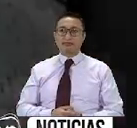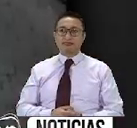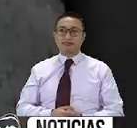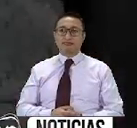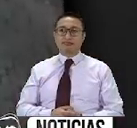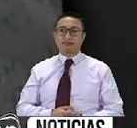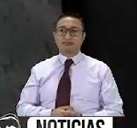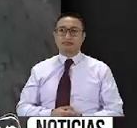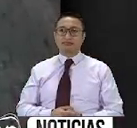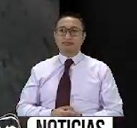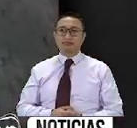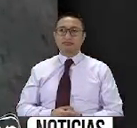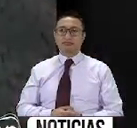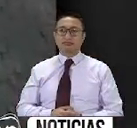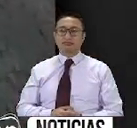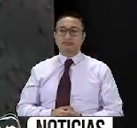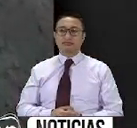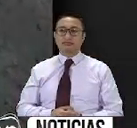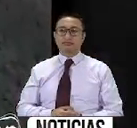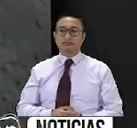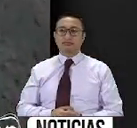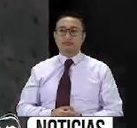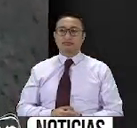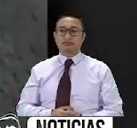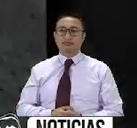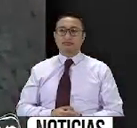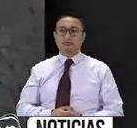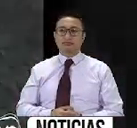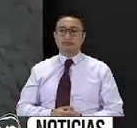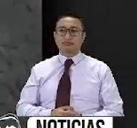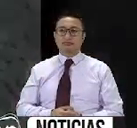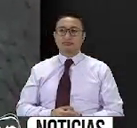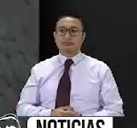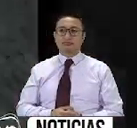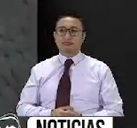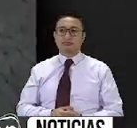Informó Marilyn Jaramillo.